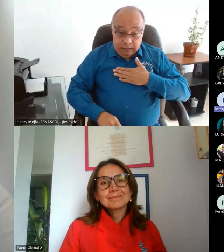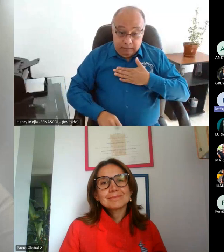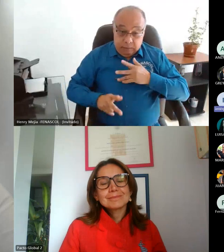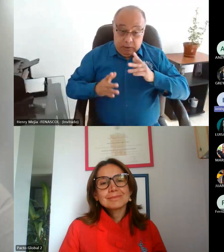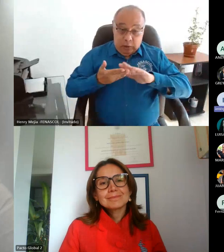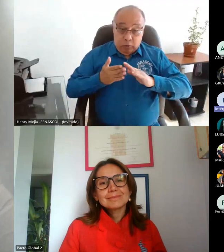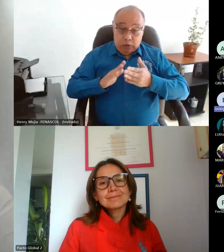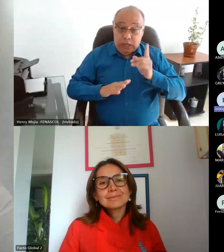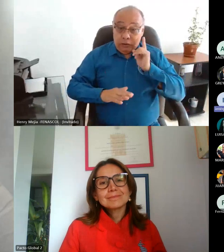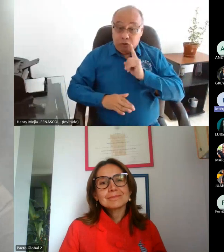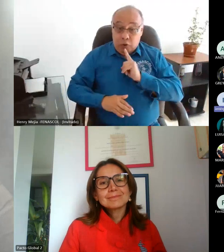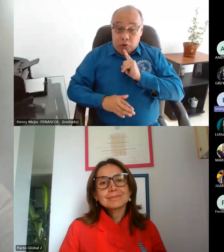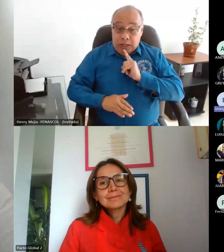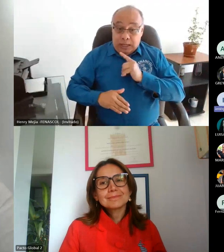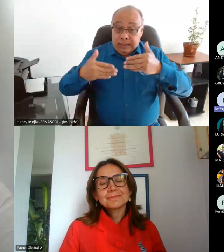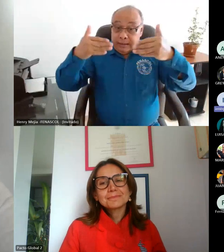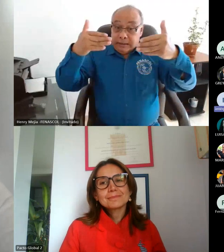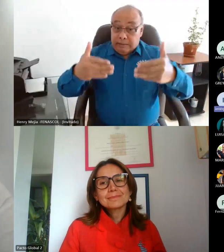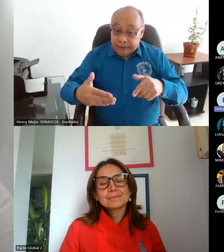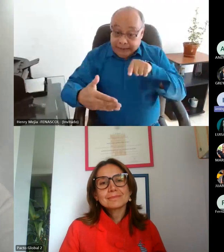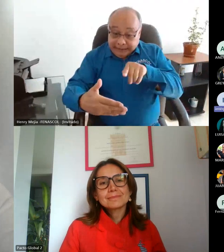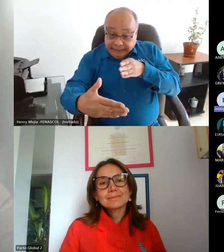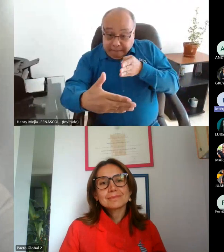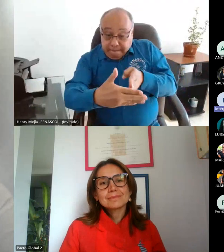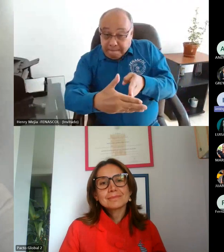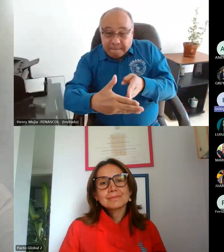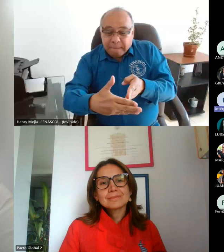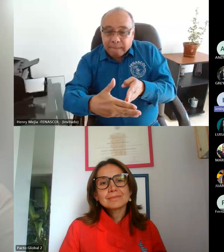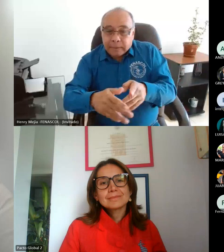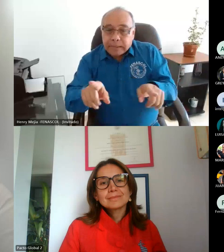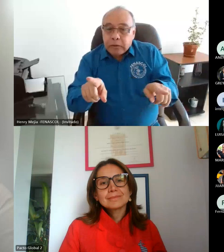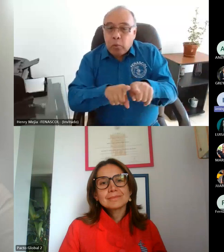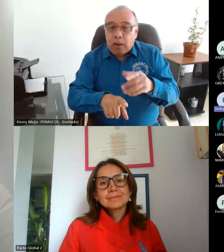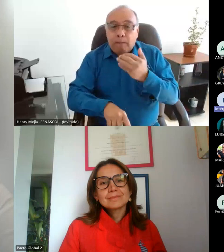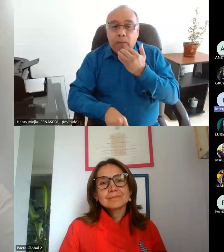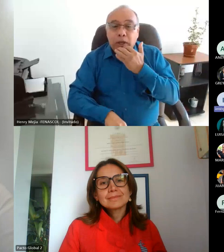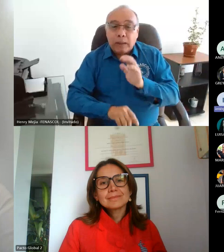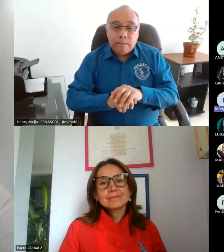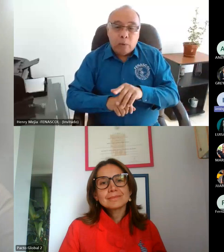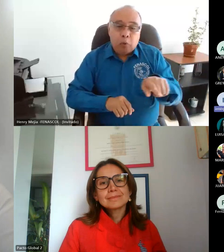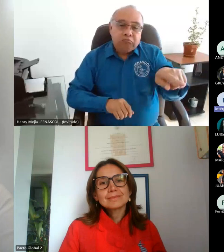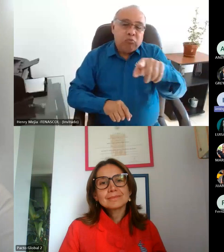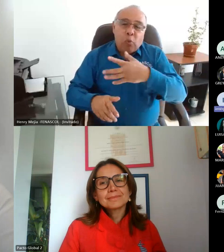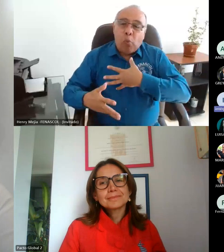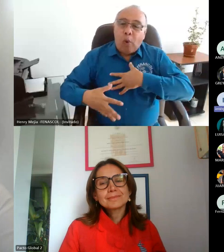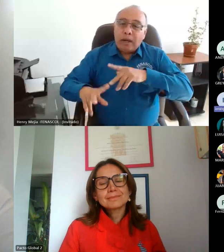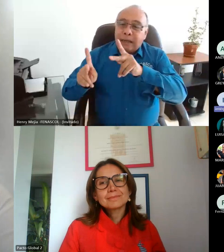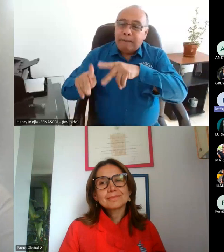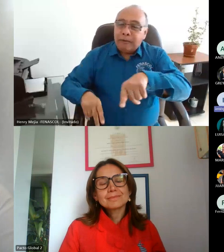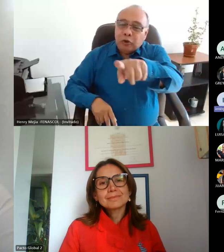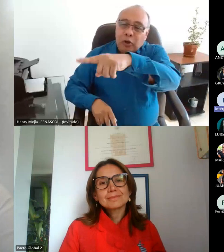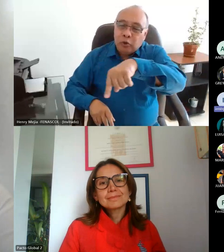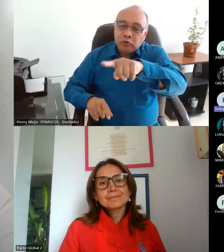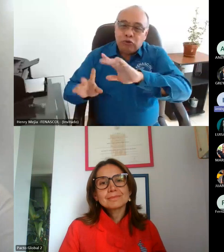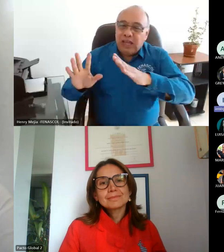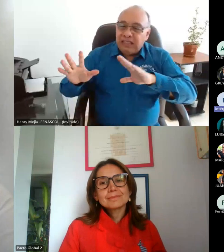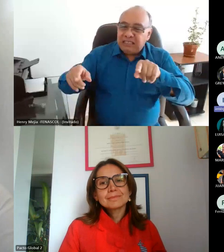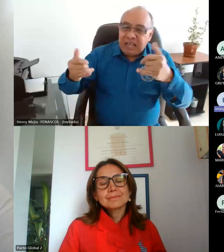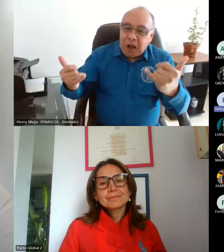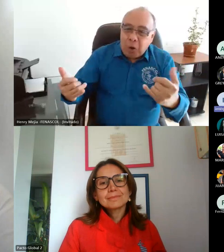interactuar con el entorno aparece la discapacidad ya nos tenemos que pensar en que esas